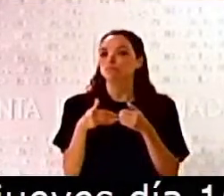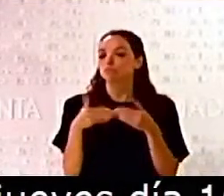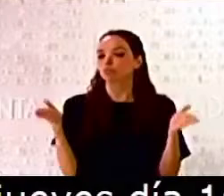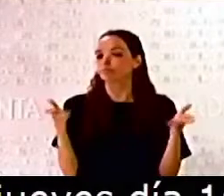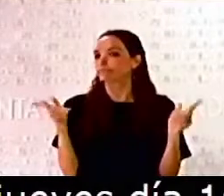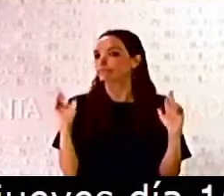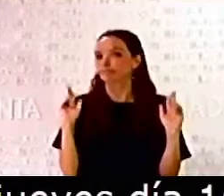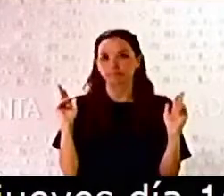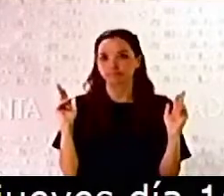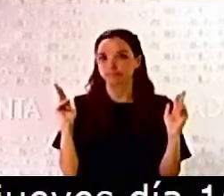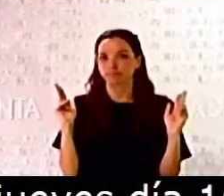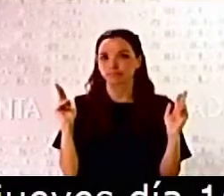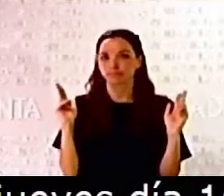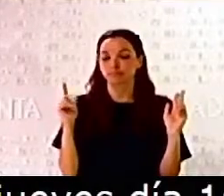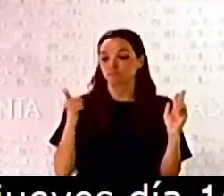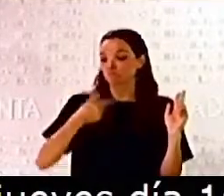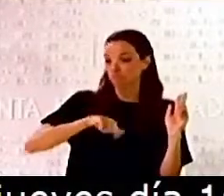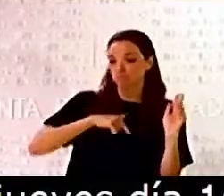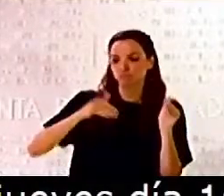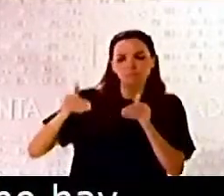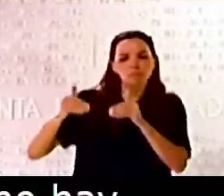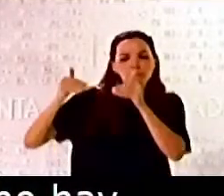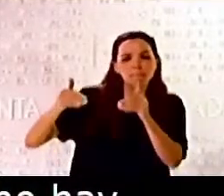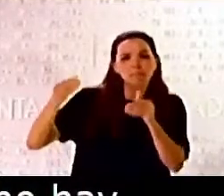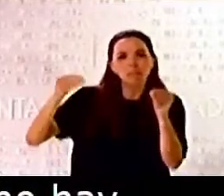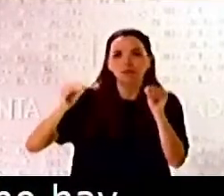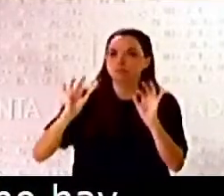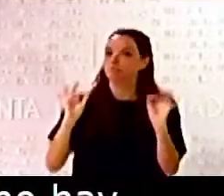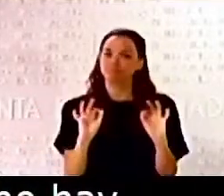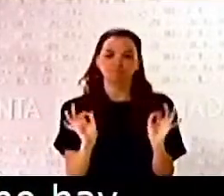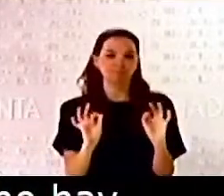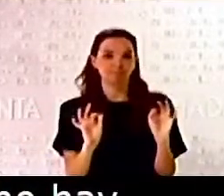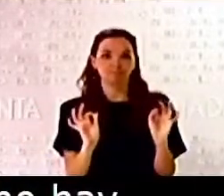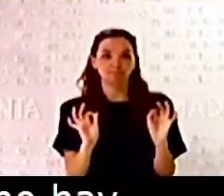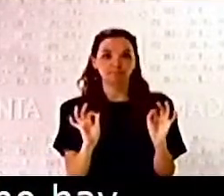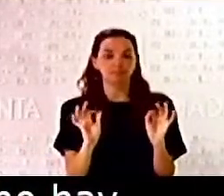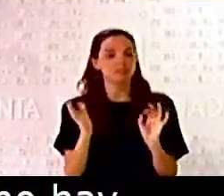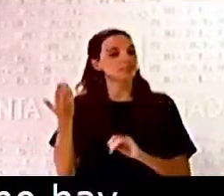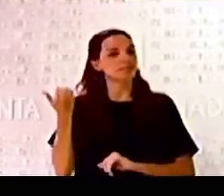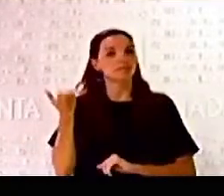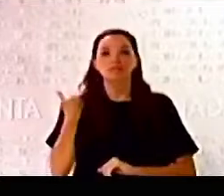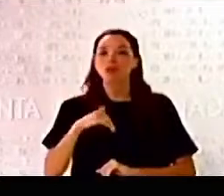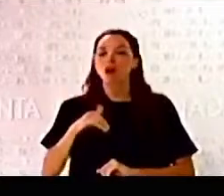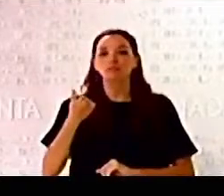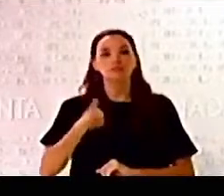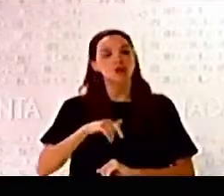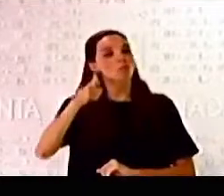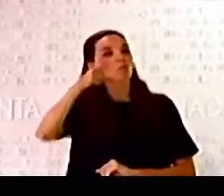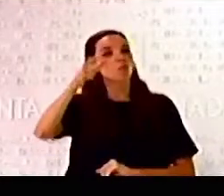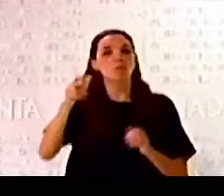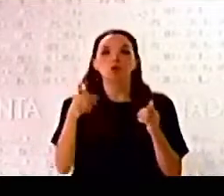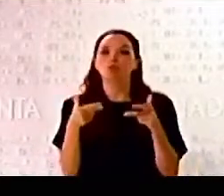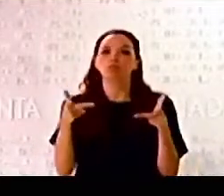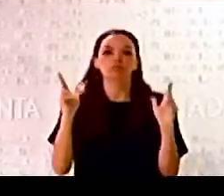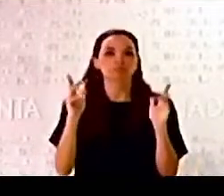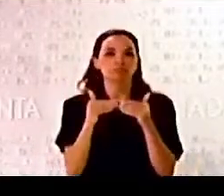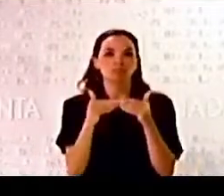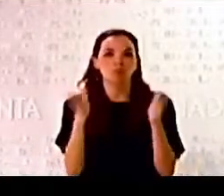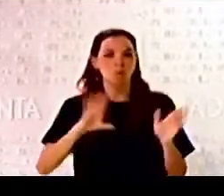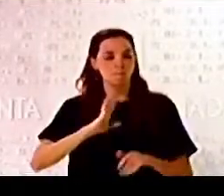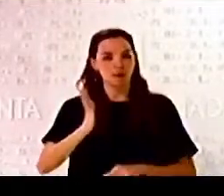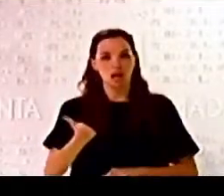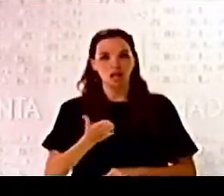no hay motivos para prorrogarlo. Por lo tanto, dejaremos de caer el cierre perimetral en el día de